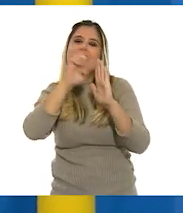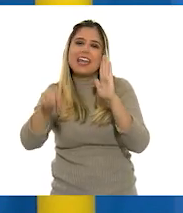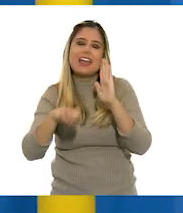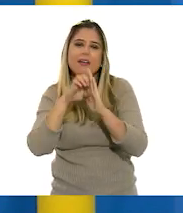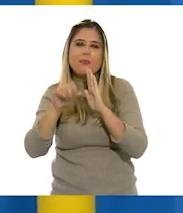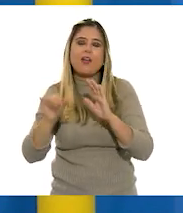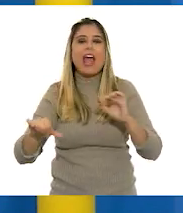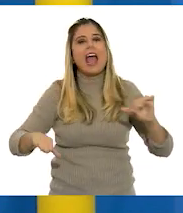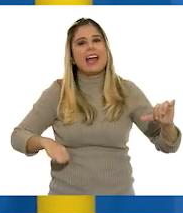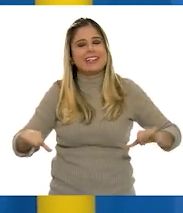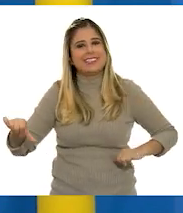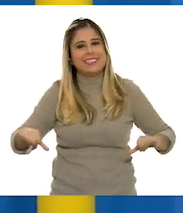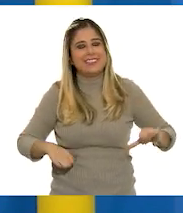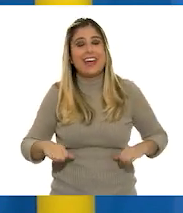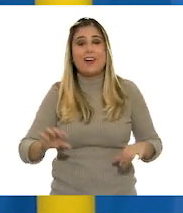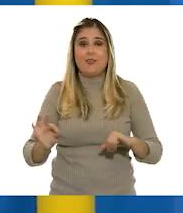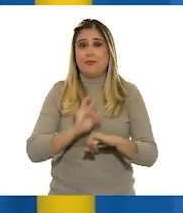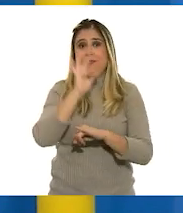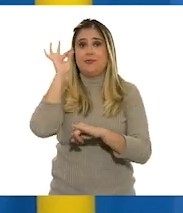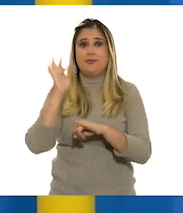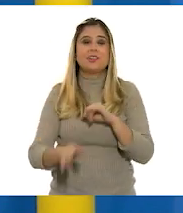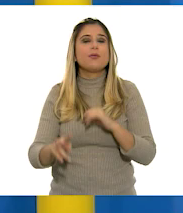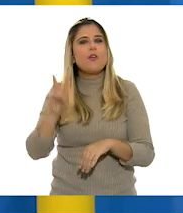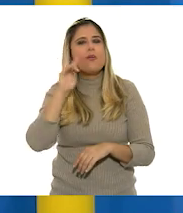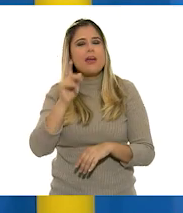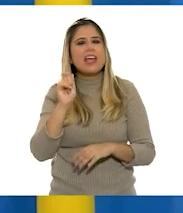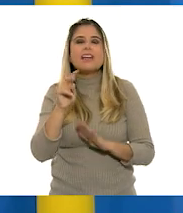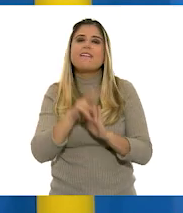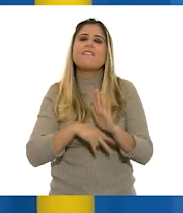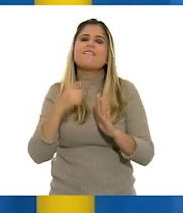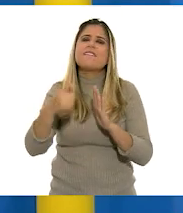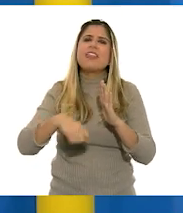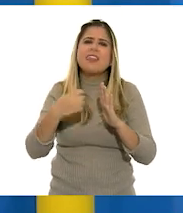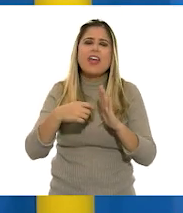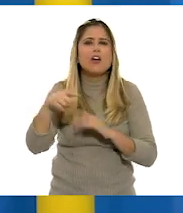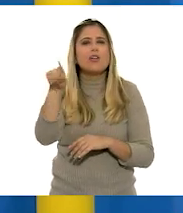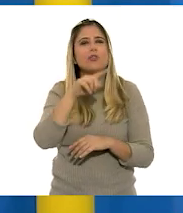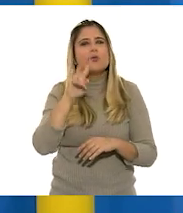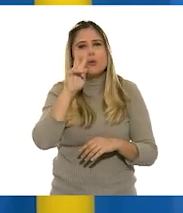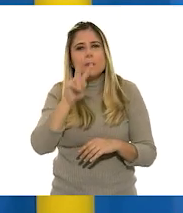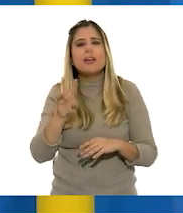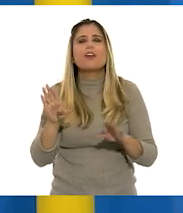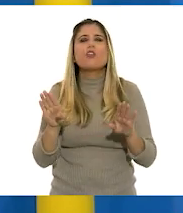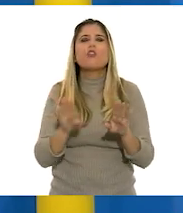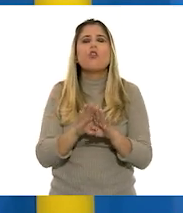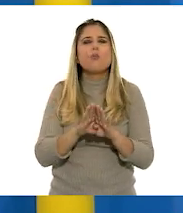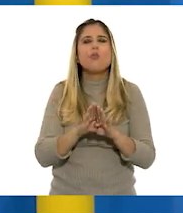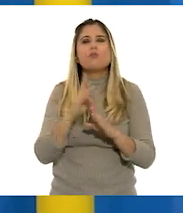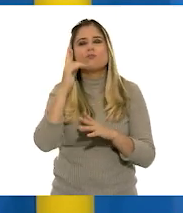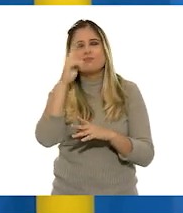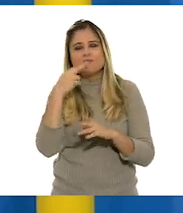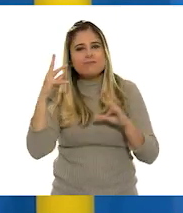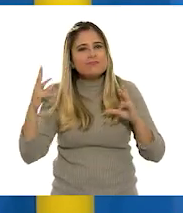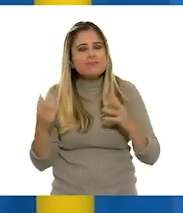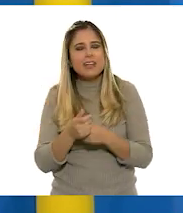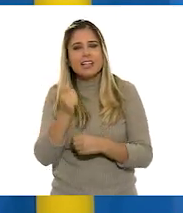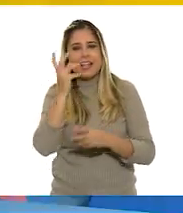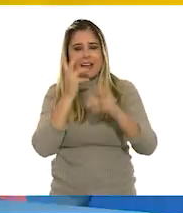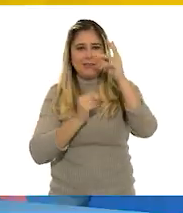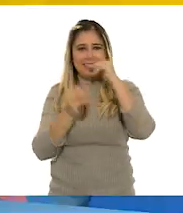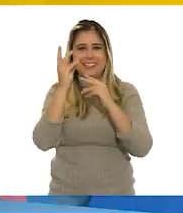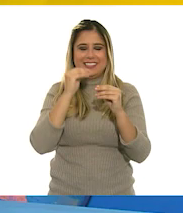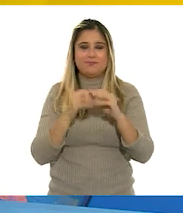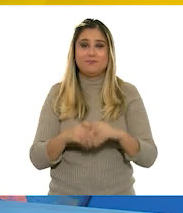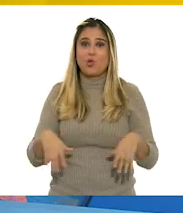una actividad. Por último, veremos un video donde tendremos la oportunidad de repasar este aprendizaje.